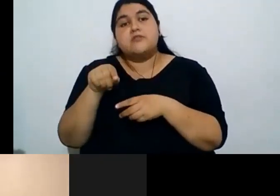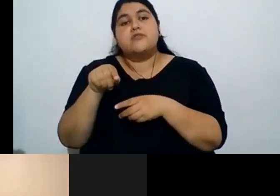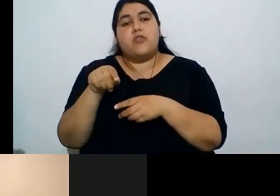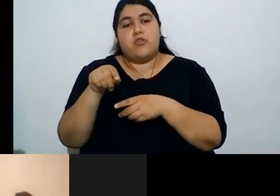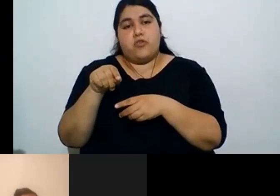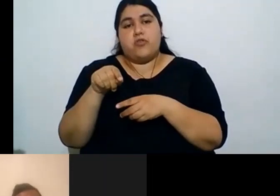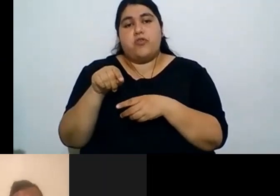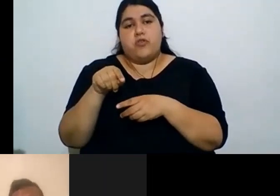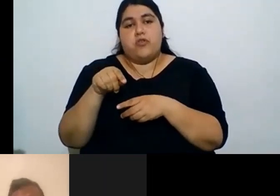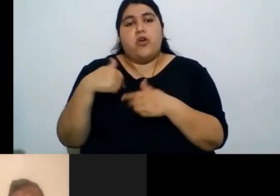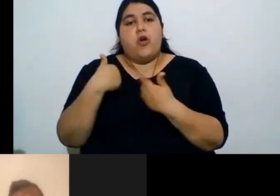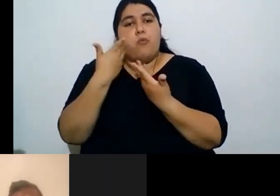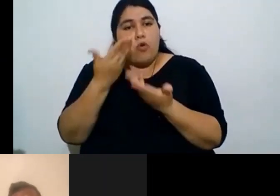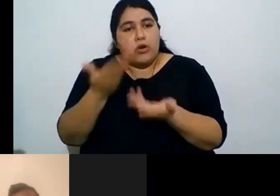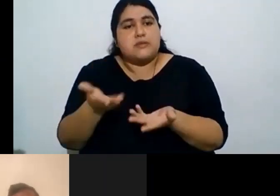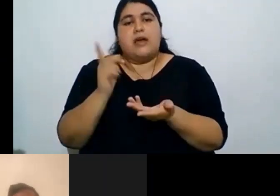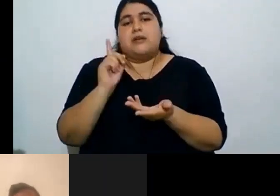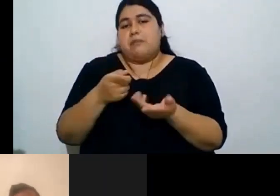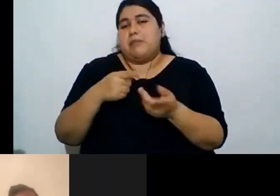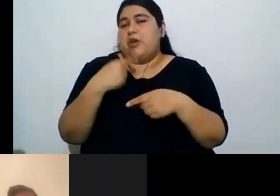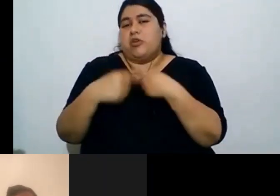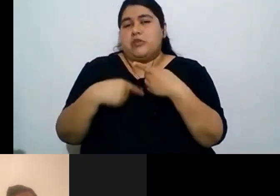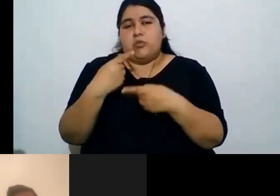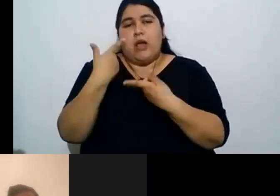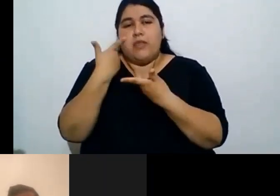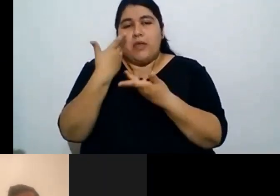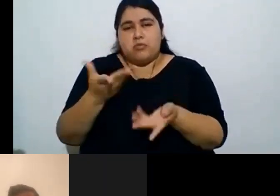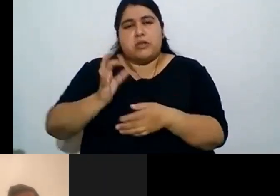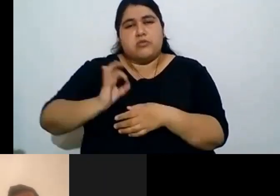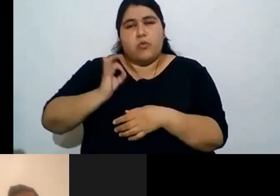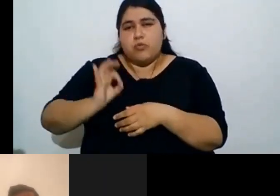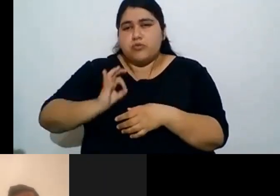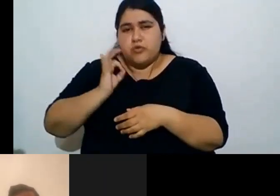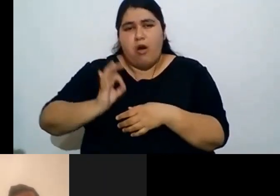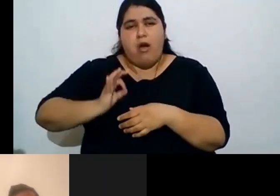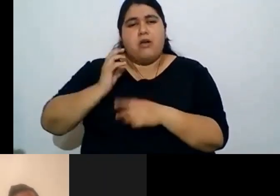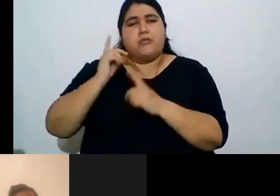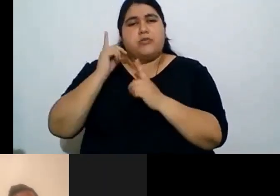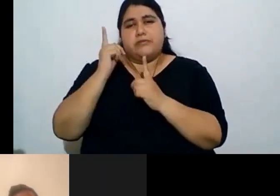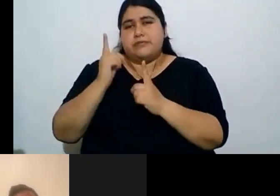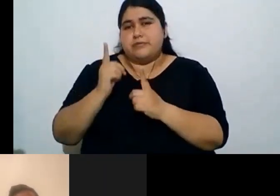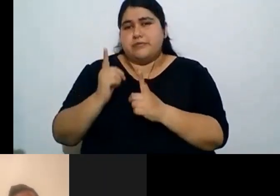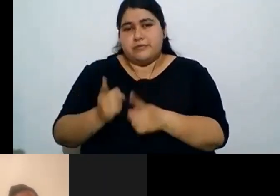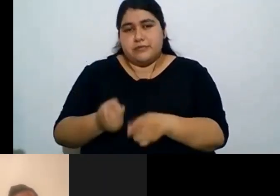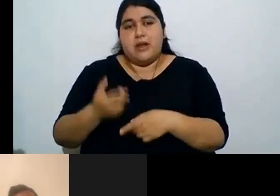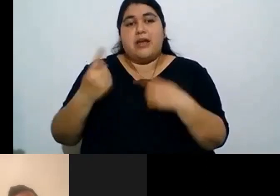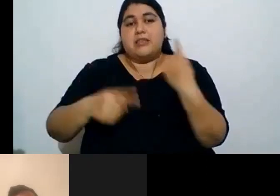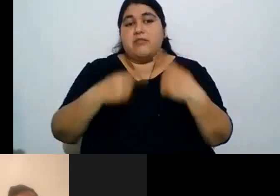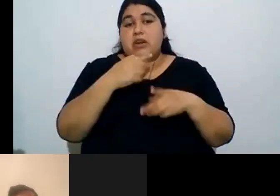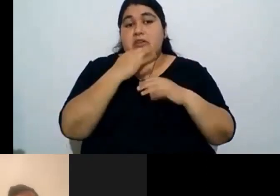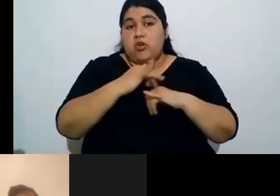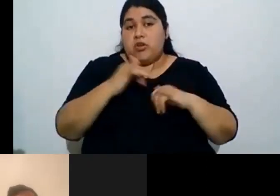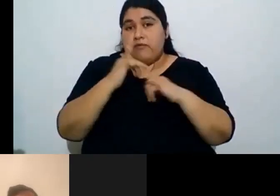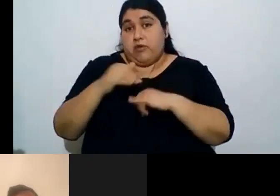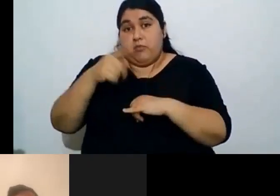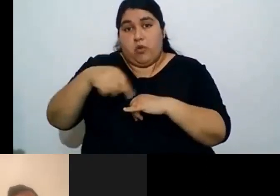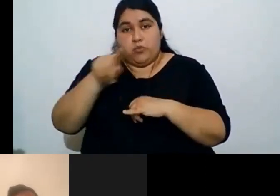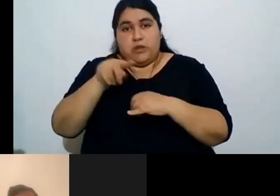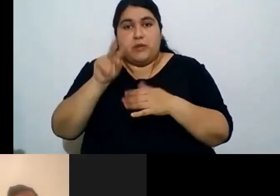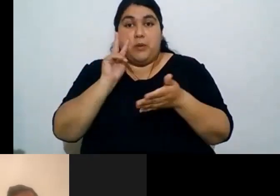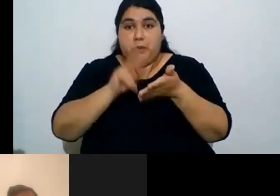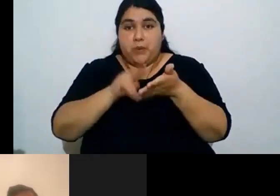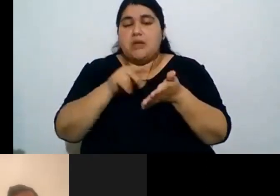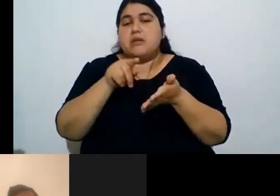fue demostrado y se viene demostrando durante muchos años ya, y están los distintos informes que ustedes pueden ver